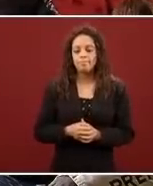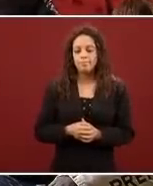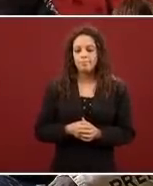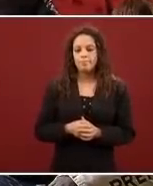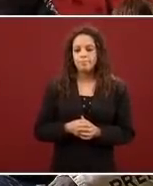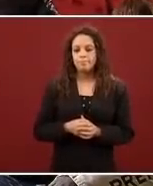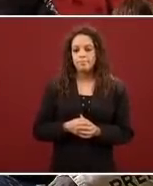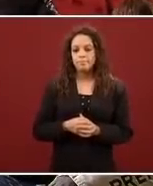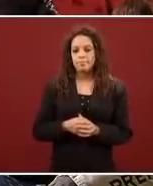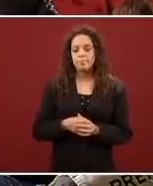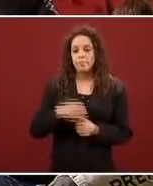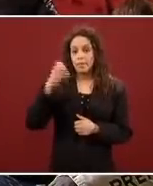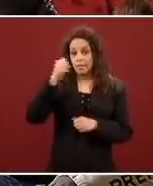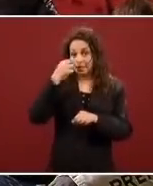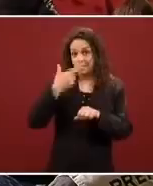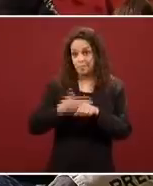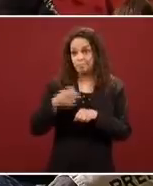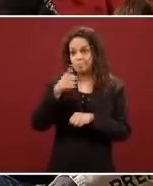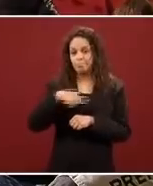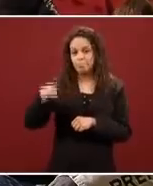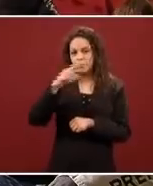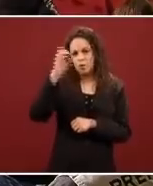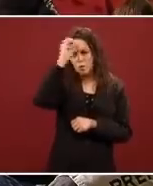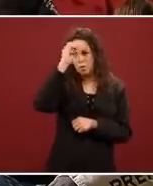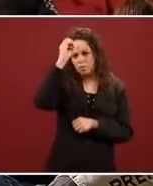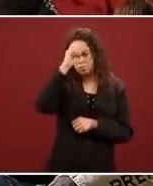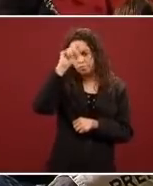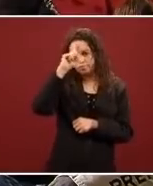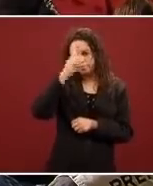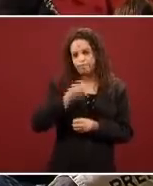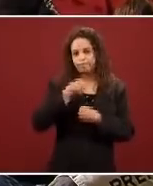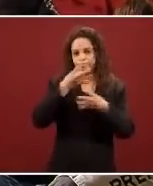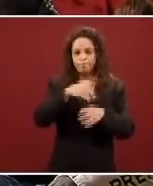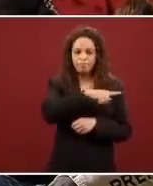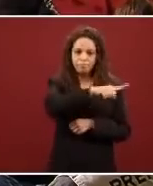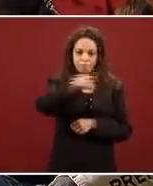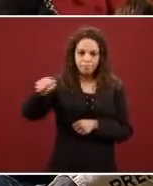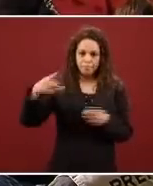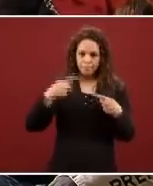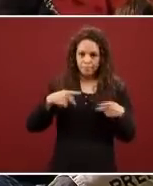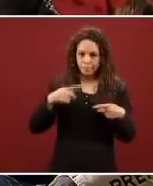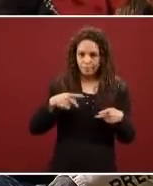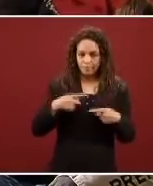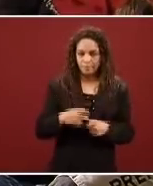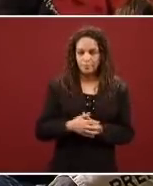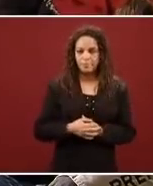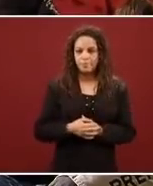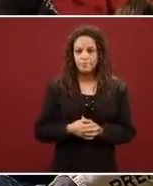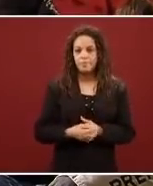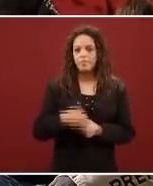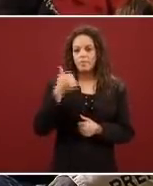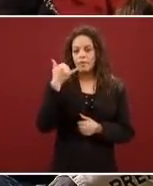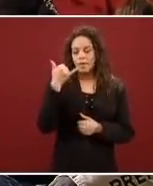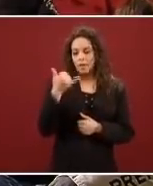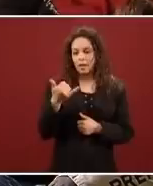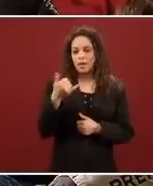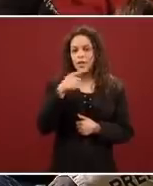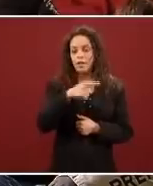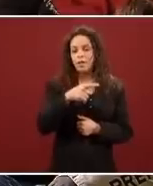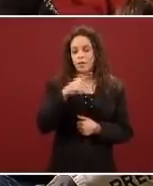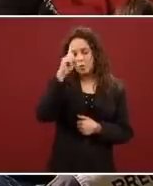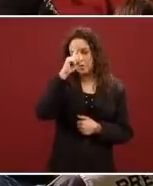sugirió a todo su personal docente y a padres y madres de familia el saludo de corazón, que es poner nuestra